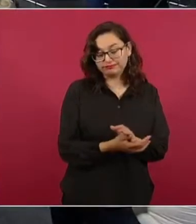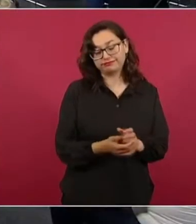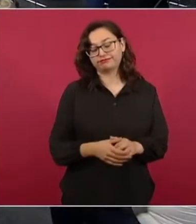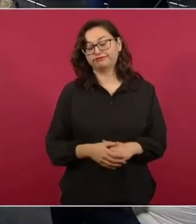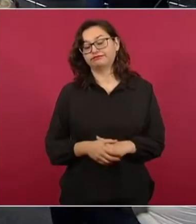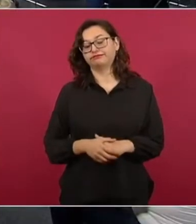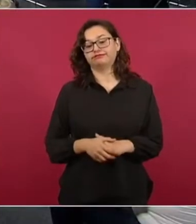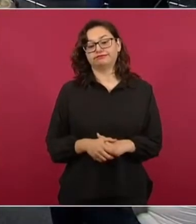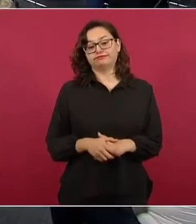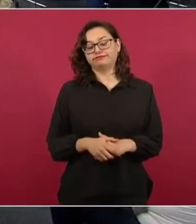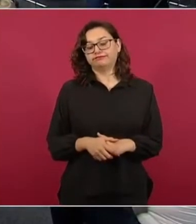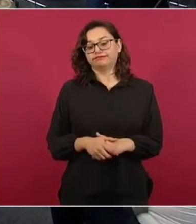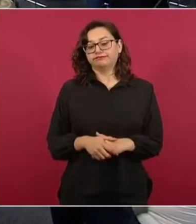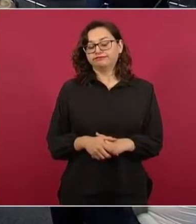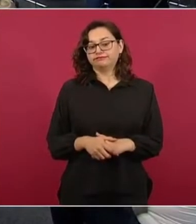Entonces,